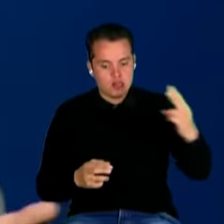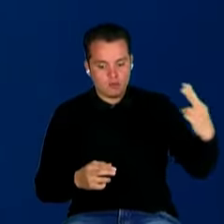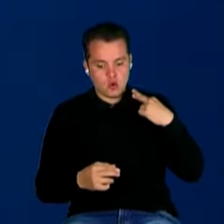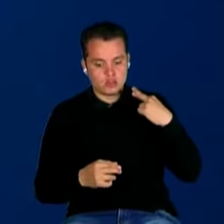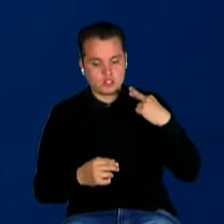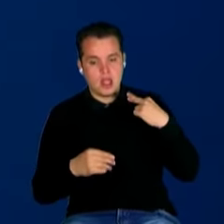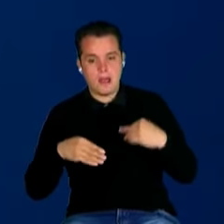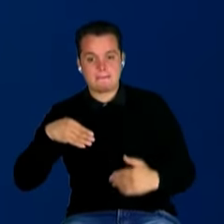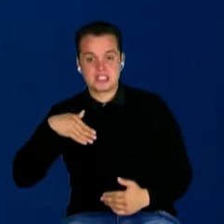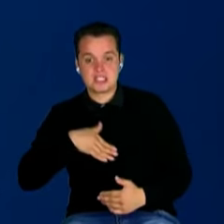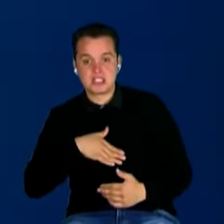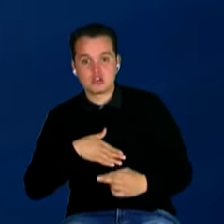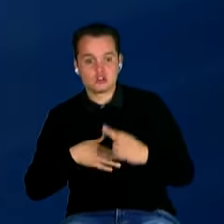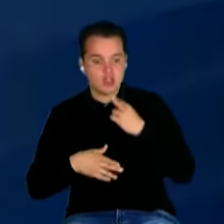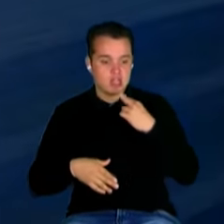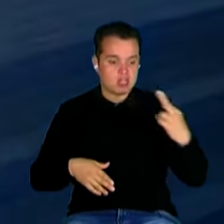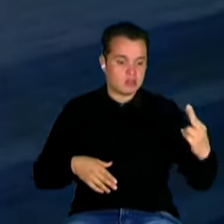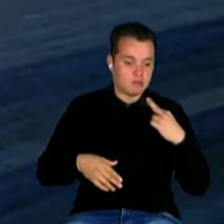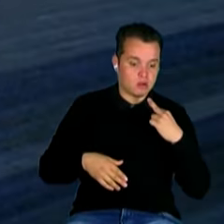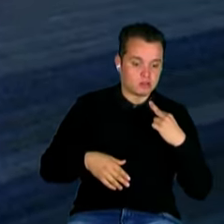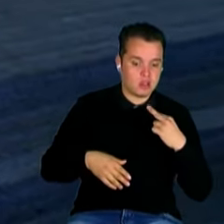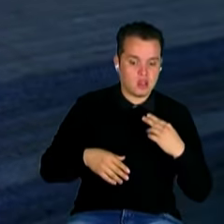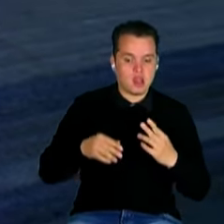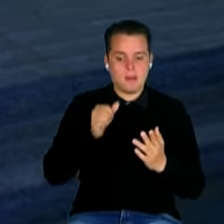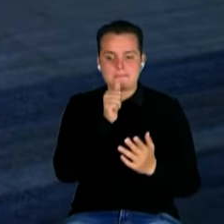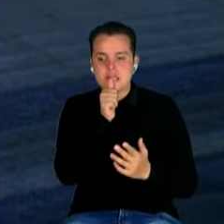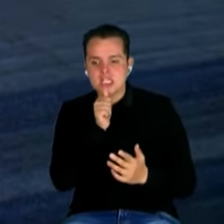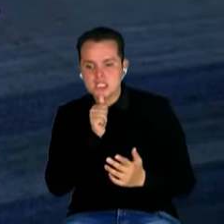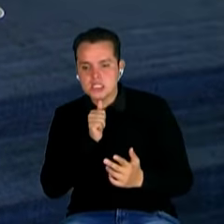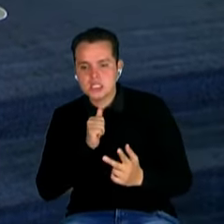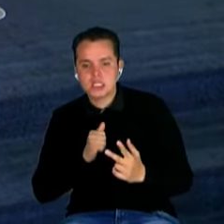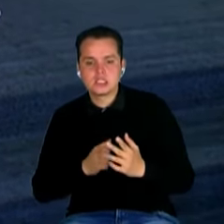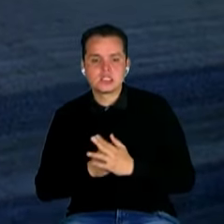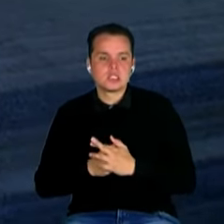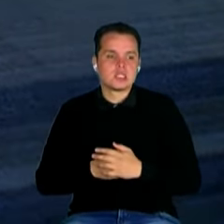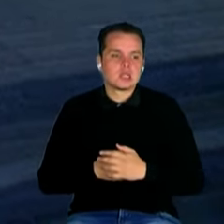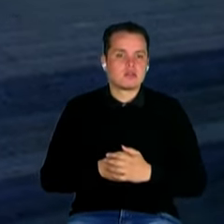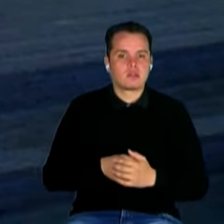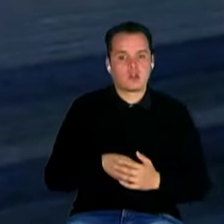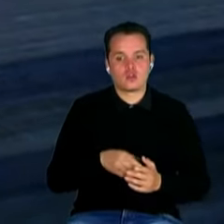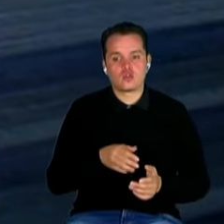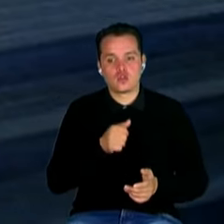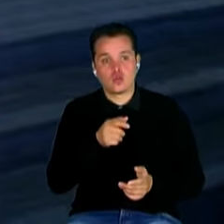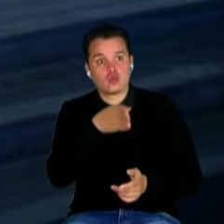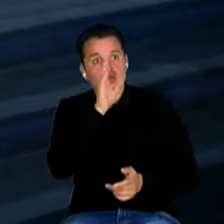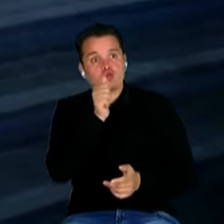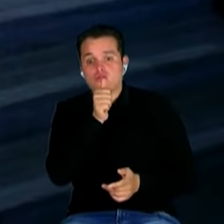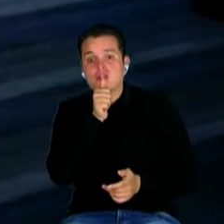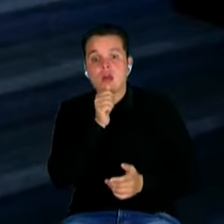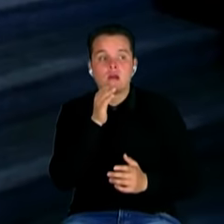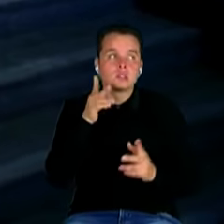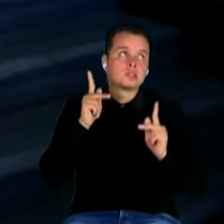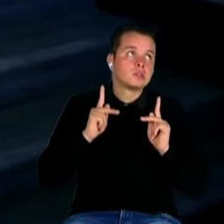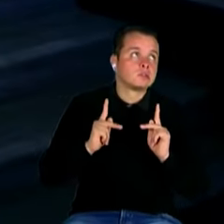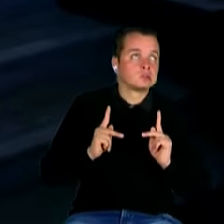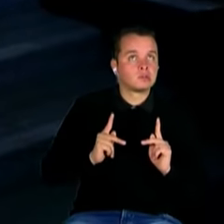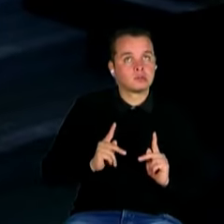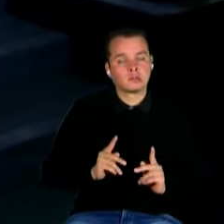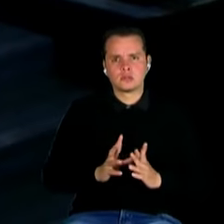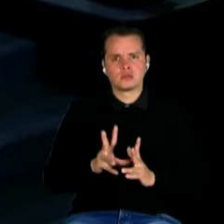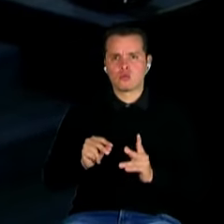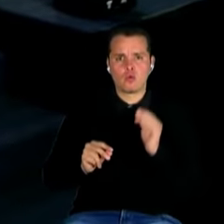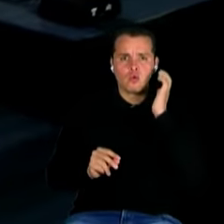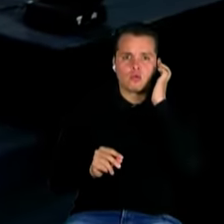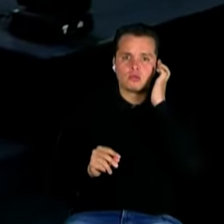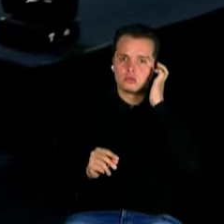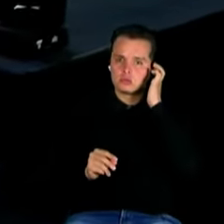es misericordia, es gracia, es paciencia. Dios no se cansa de mis errores. Dios no se cansa, Dios no me